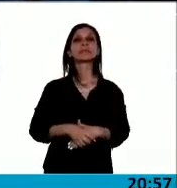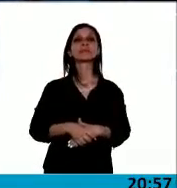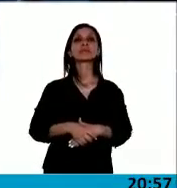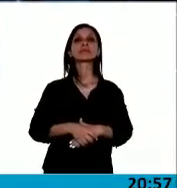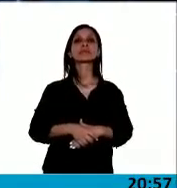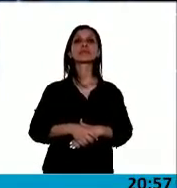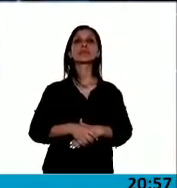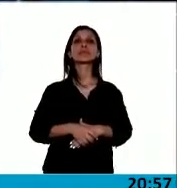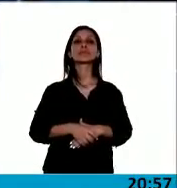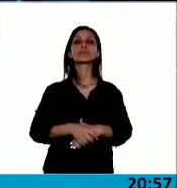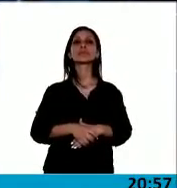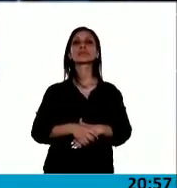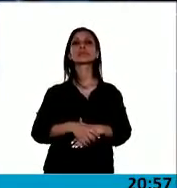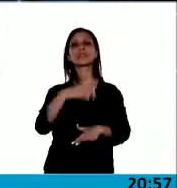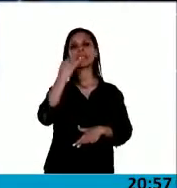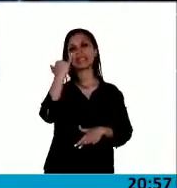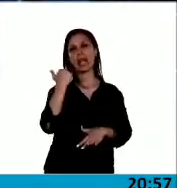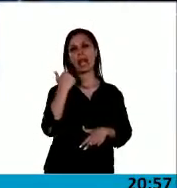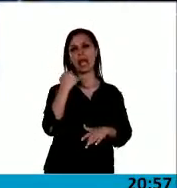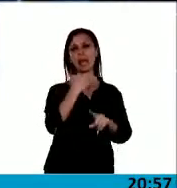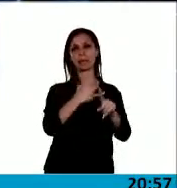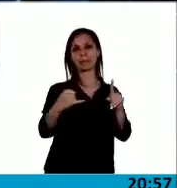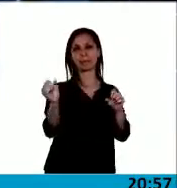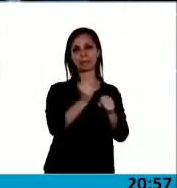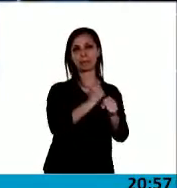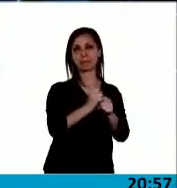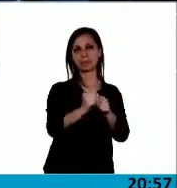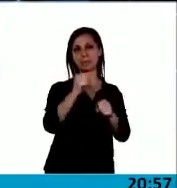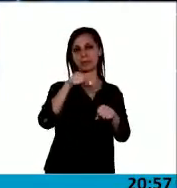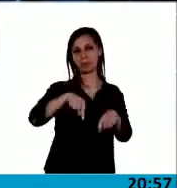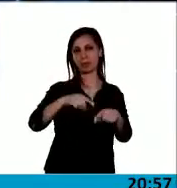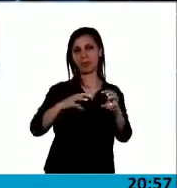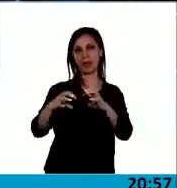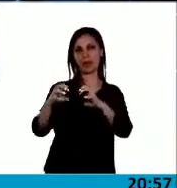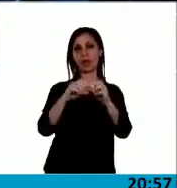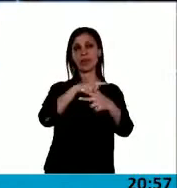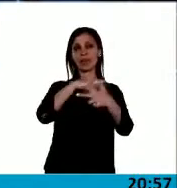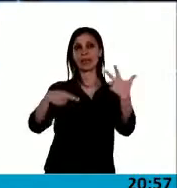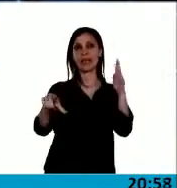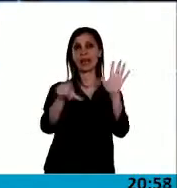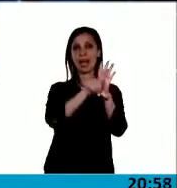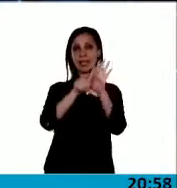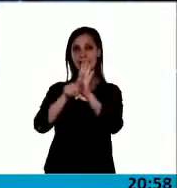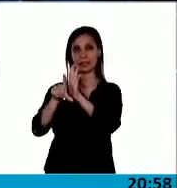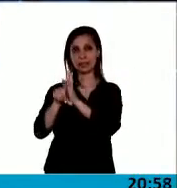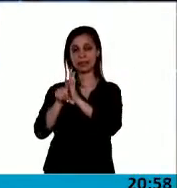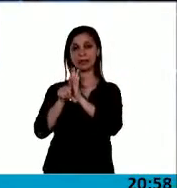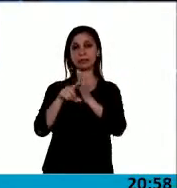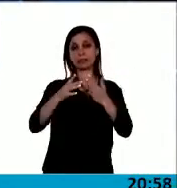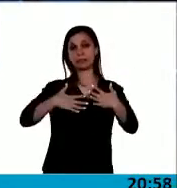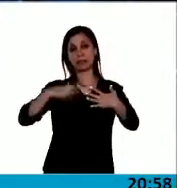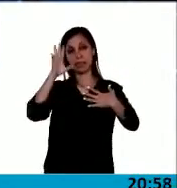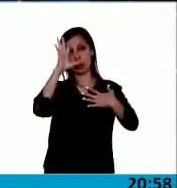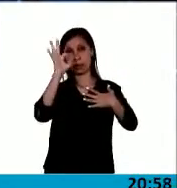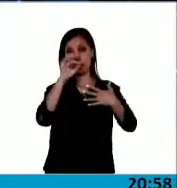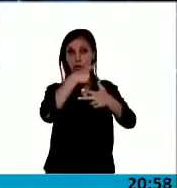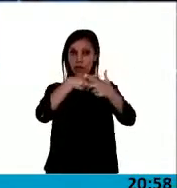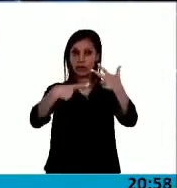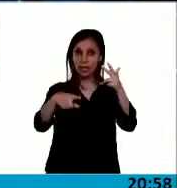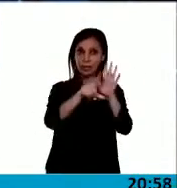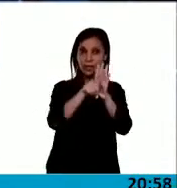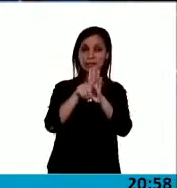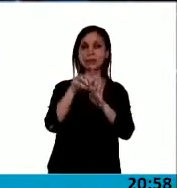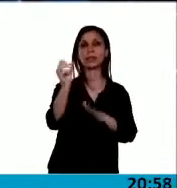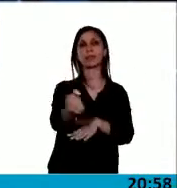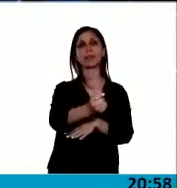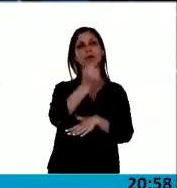habiendo dado media sanción en esta sesión a 3 leyes que de mi perspectiva son muy importantes y que